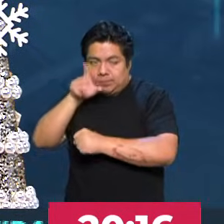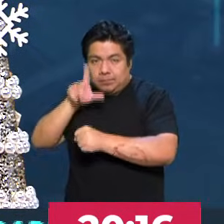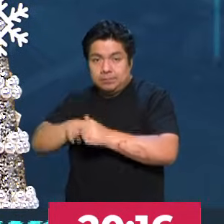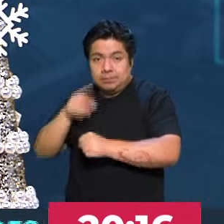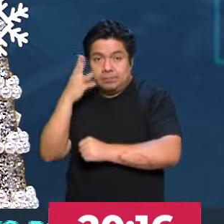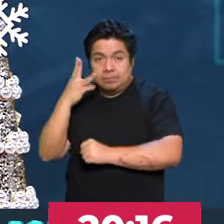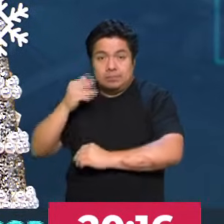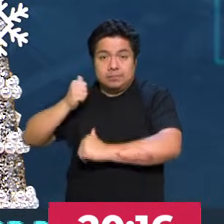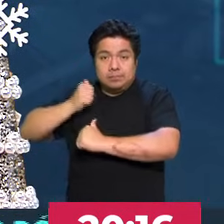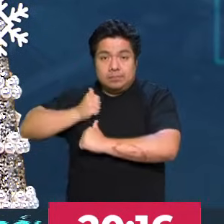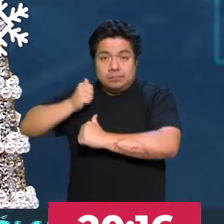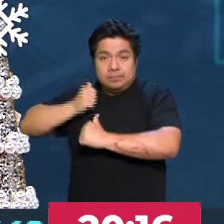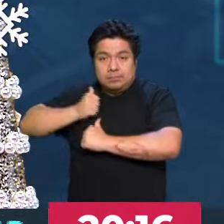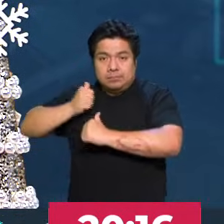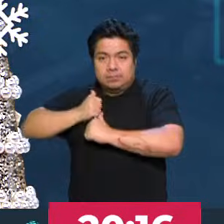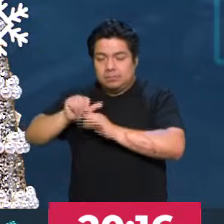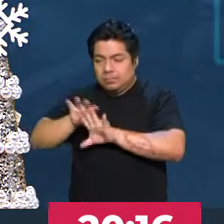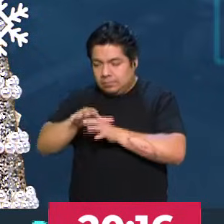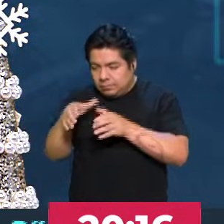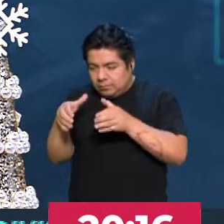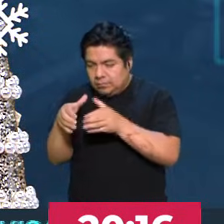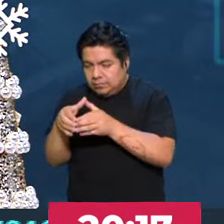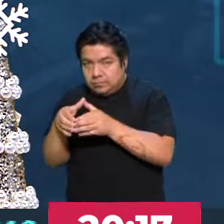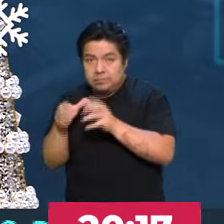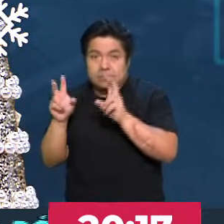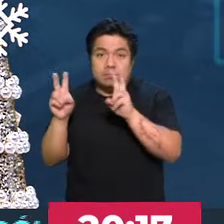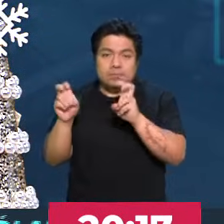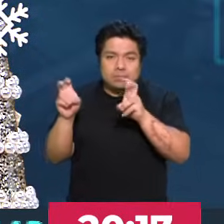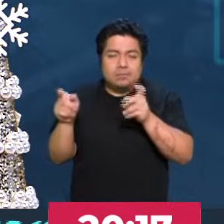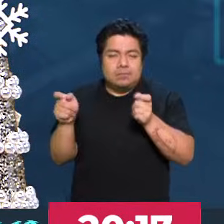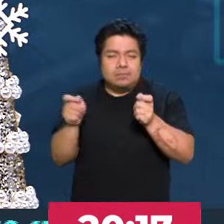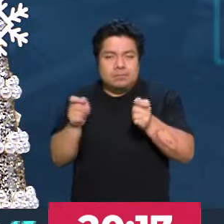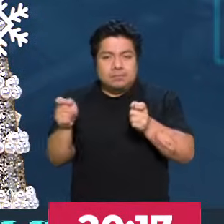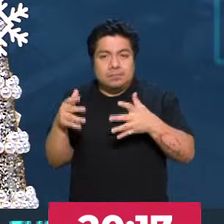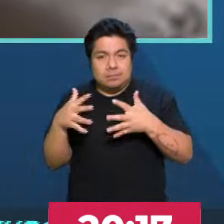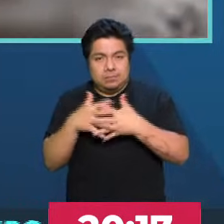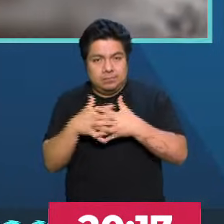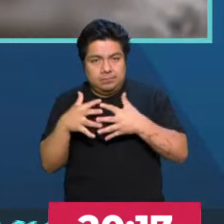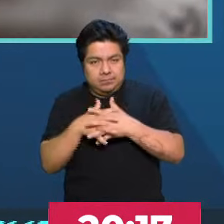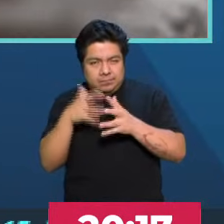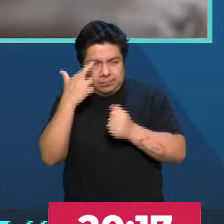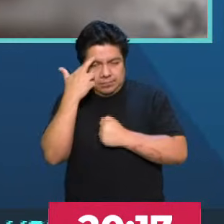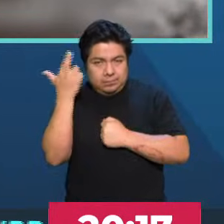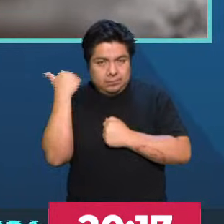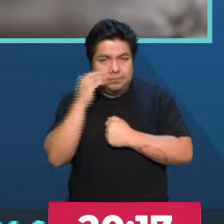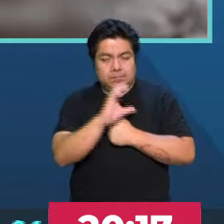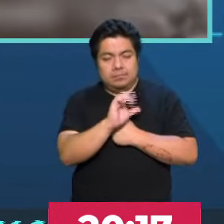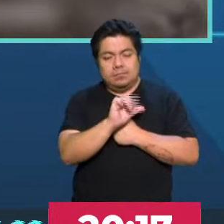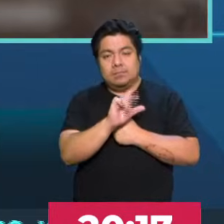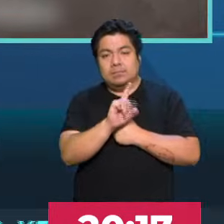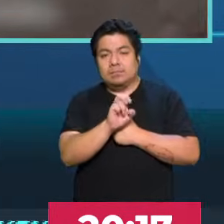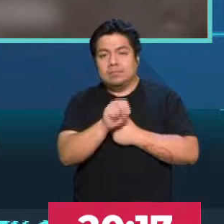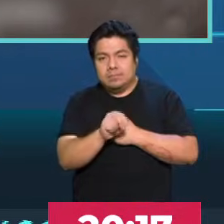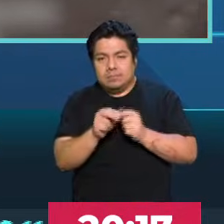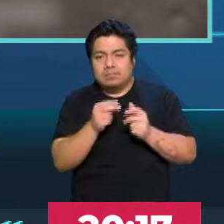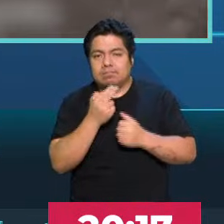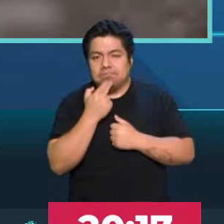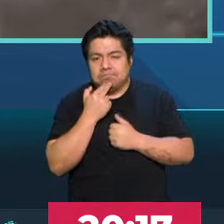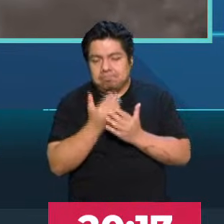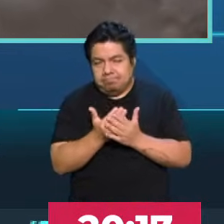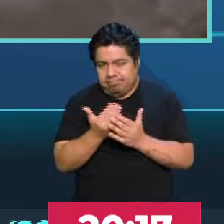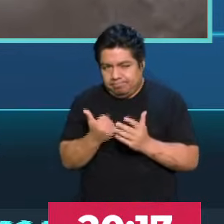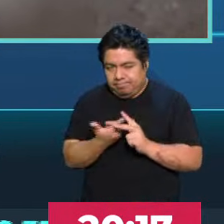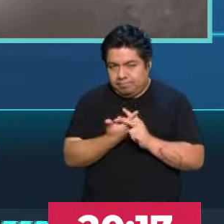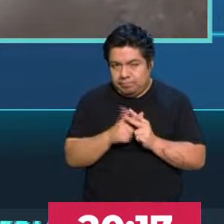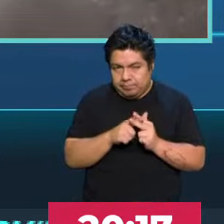soldados que estaban en la comunidad como parte de esta estrategia de guerra que acababa de iniciar Calderón un par de meses antes,